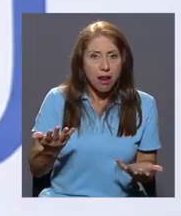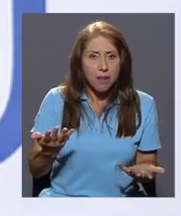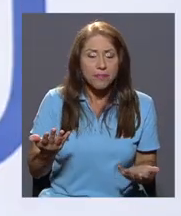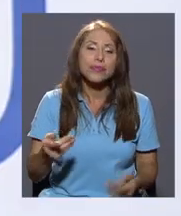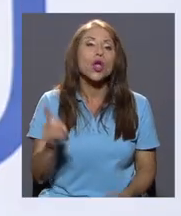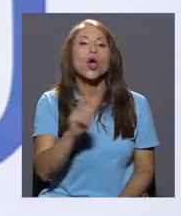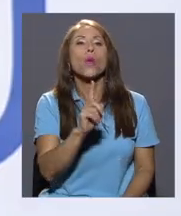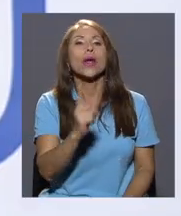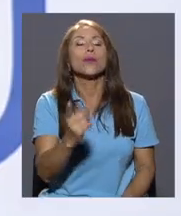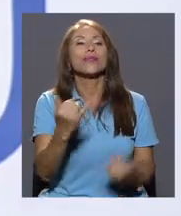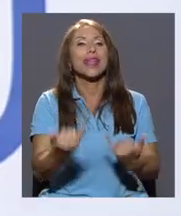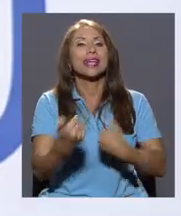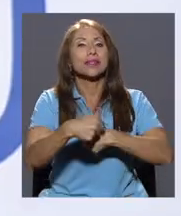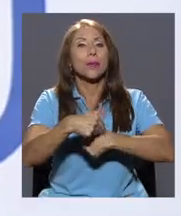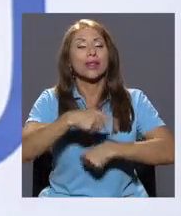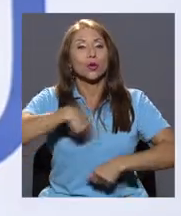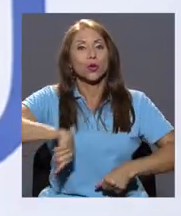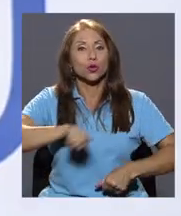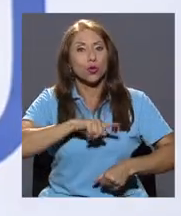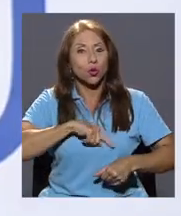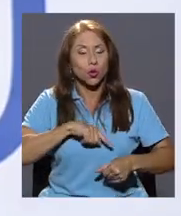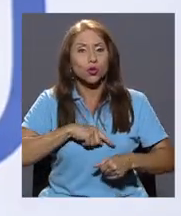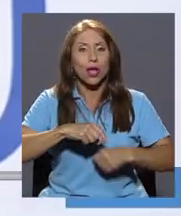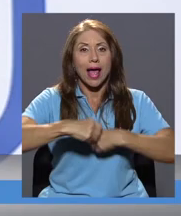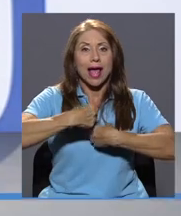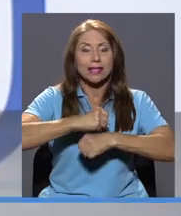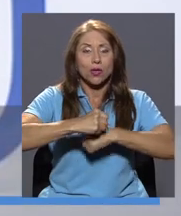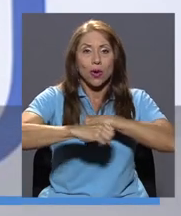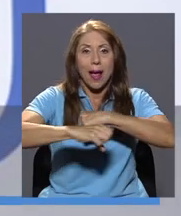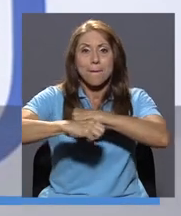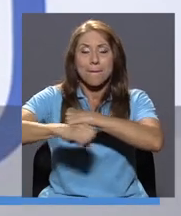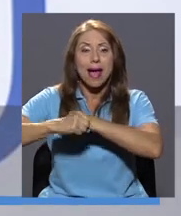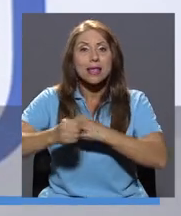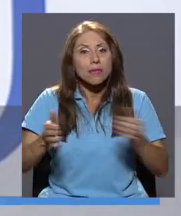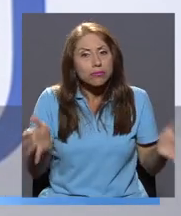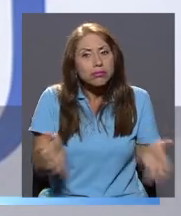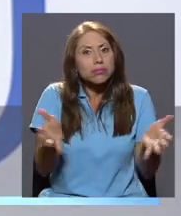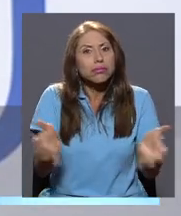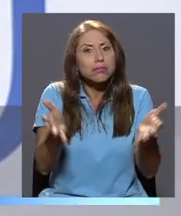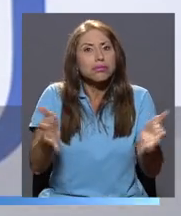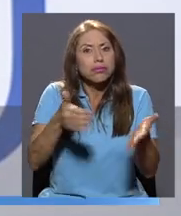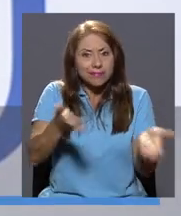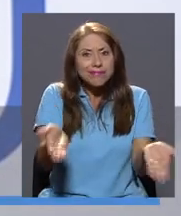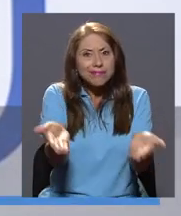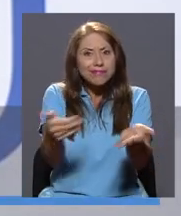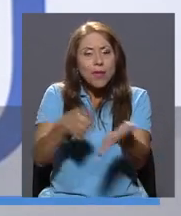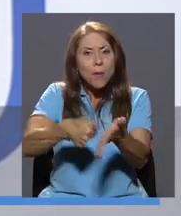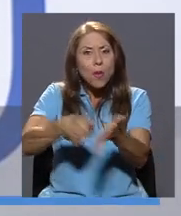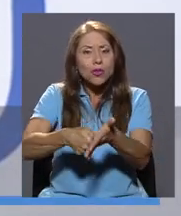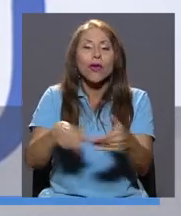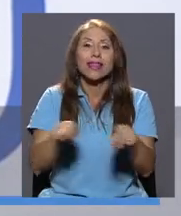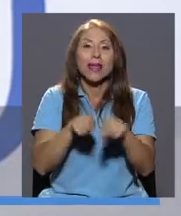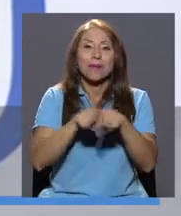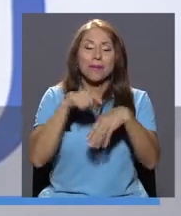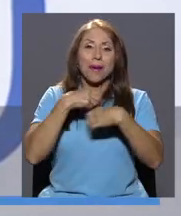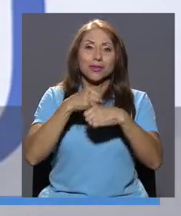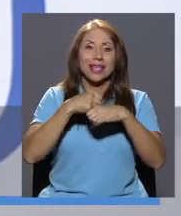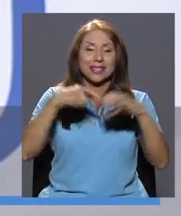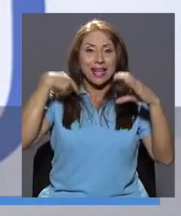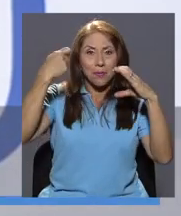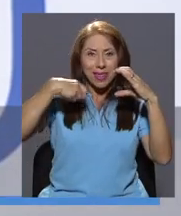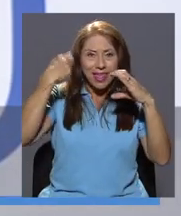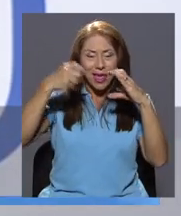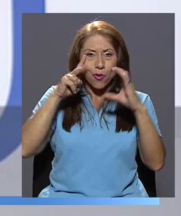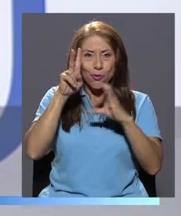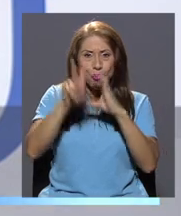bueno, nosotros en este momento como tribunal estamos en lo que es la campaña para incentivar el voto. Como todos los años vamos a generar el video, el cual gira en